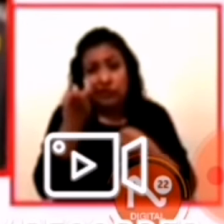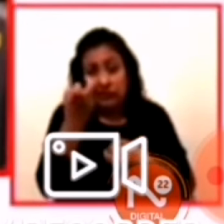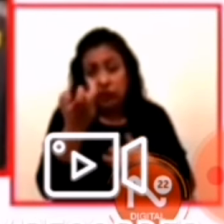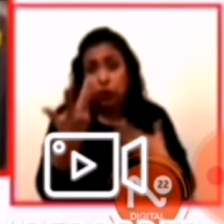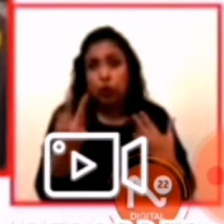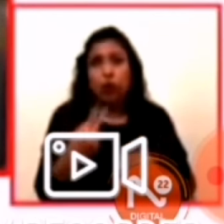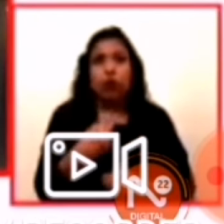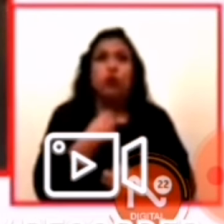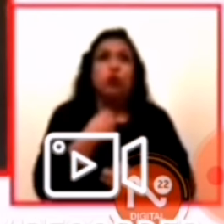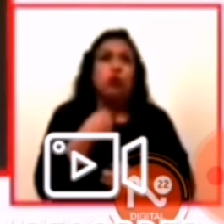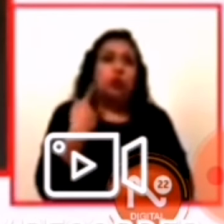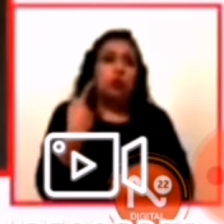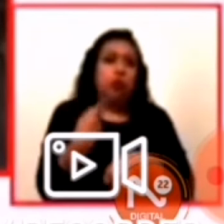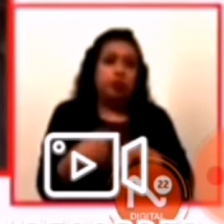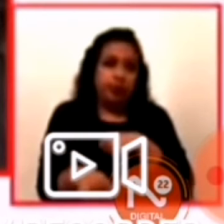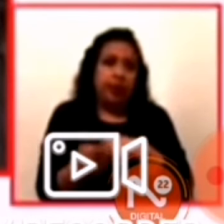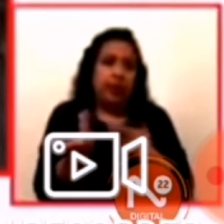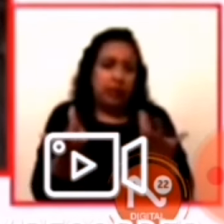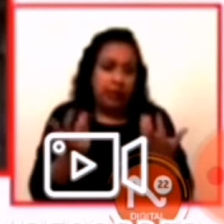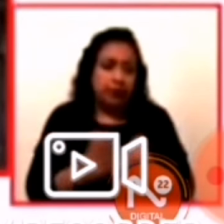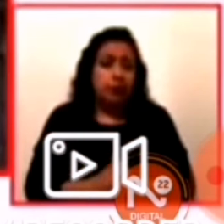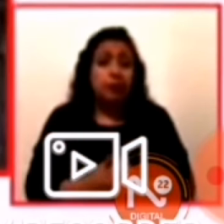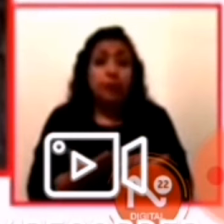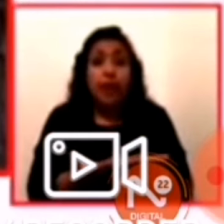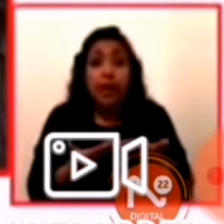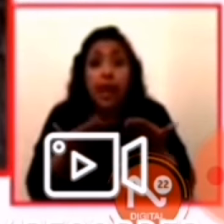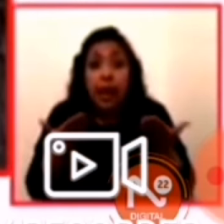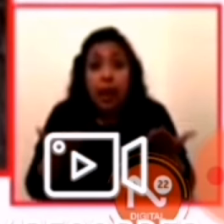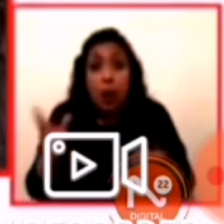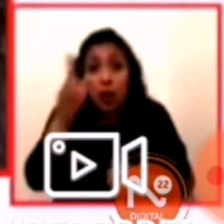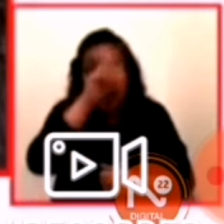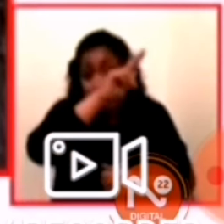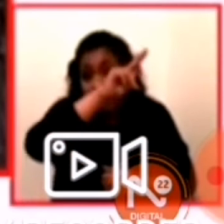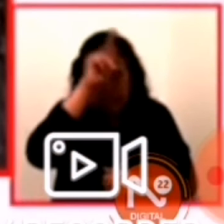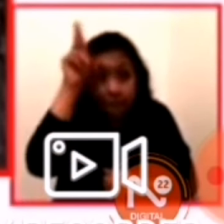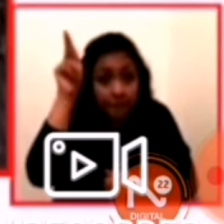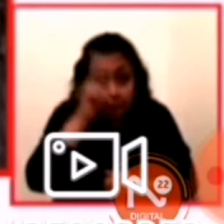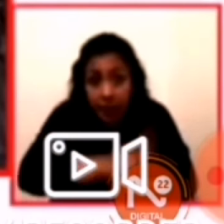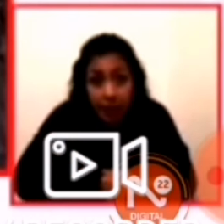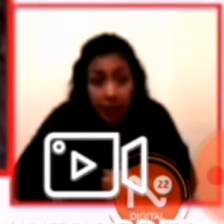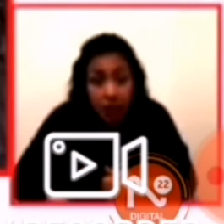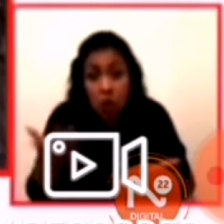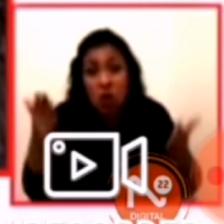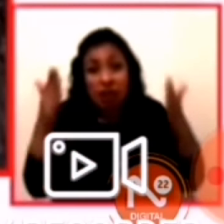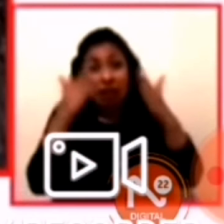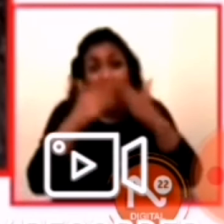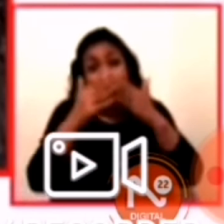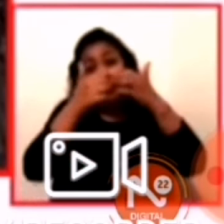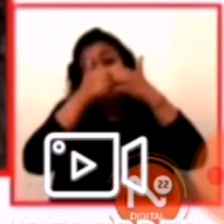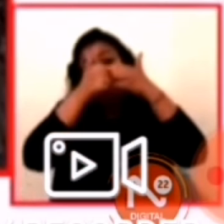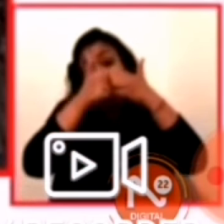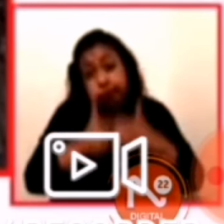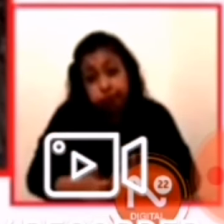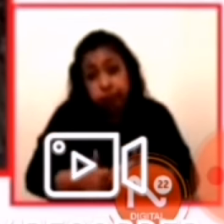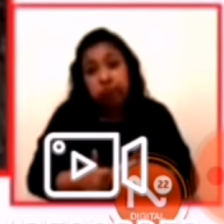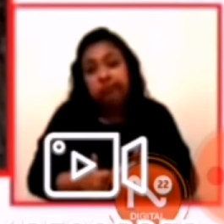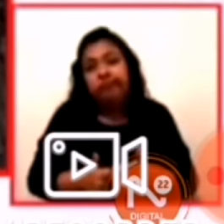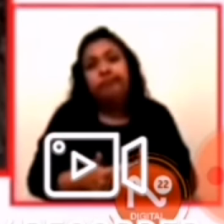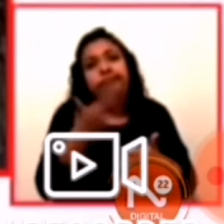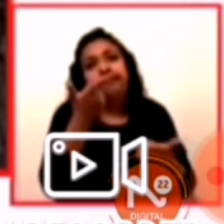en riesgo. Y ahora rematamos con este confinamiento en el que tenemos que